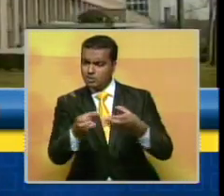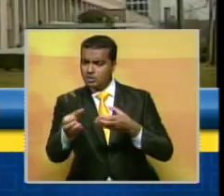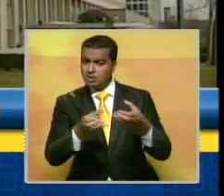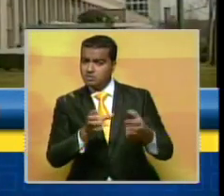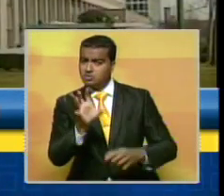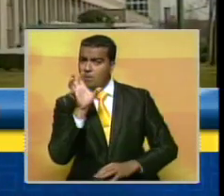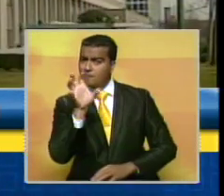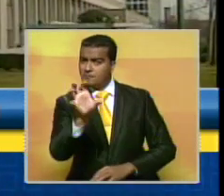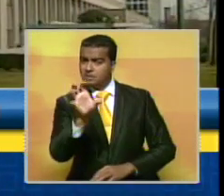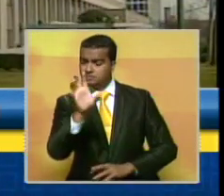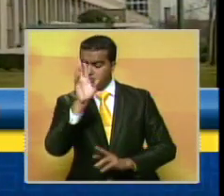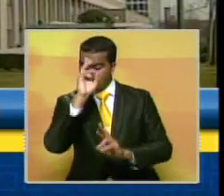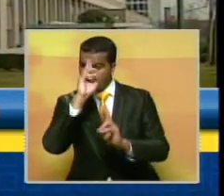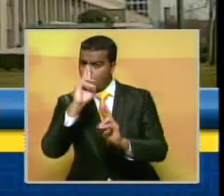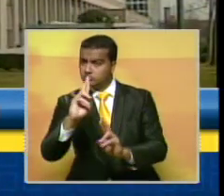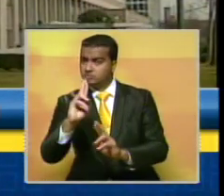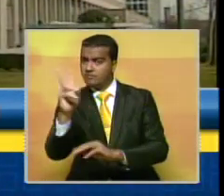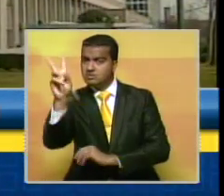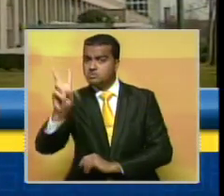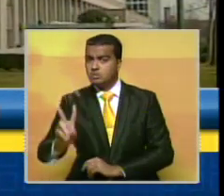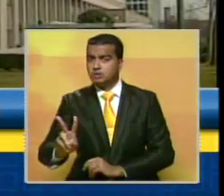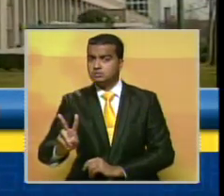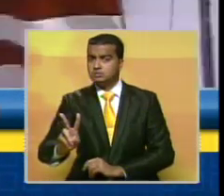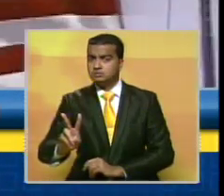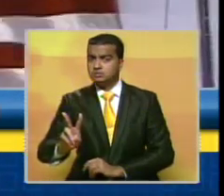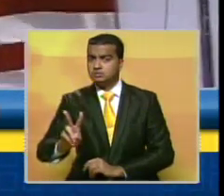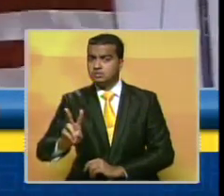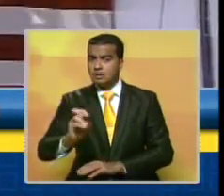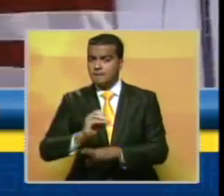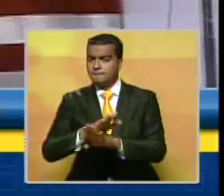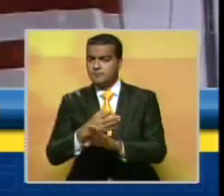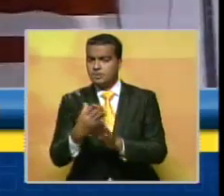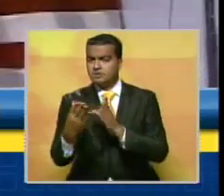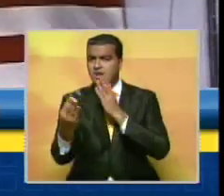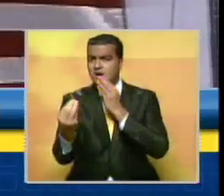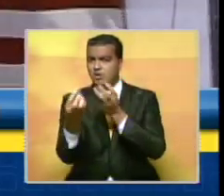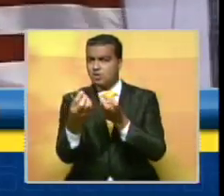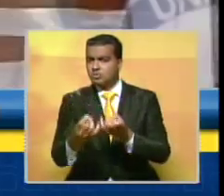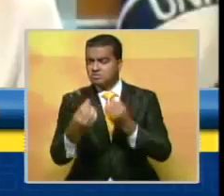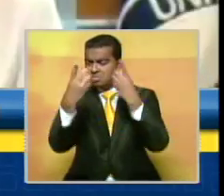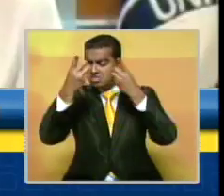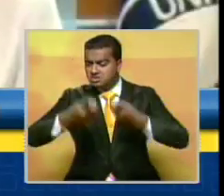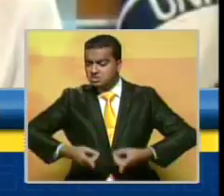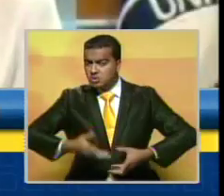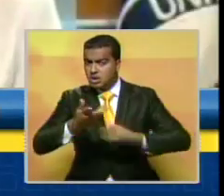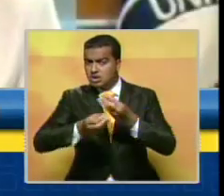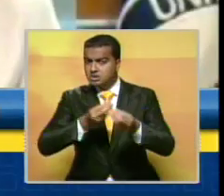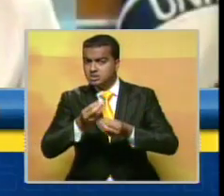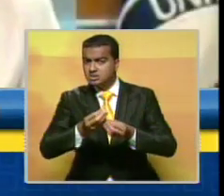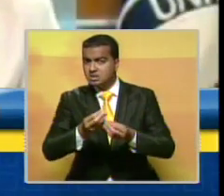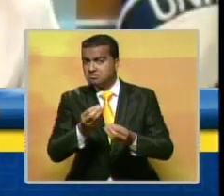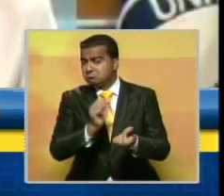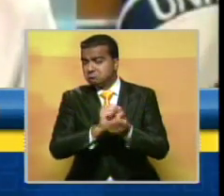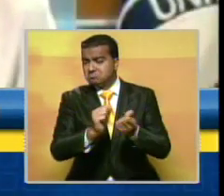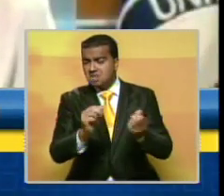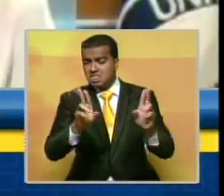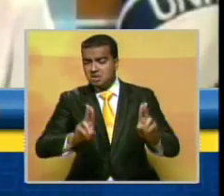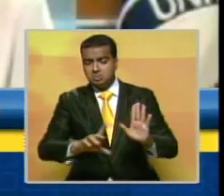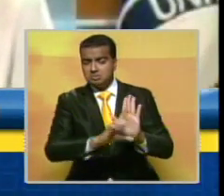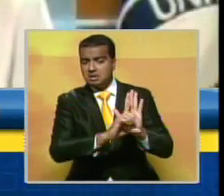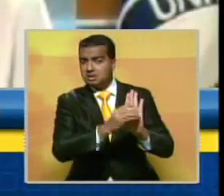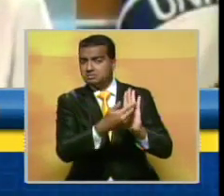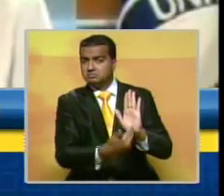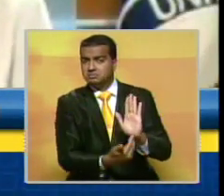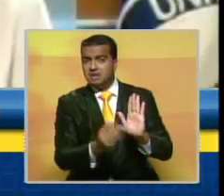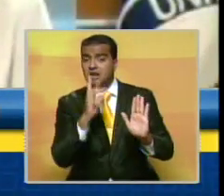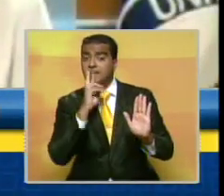país contempla responder al gobierno venezolano por la medida diplomática que a su juicio fue tomada sin fundamentos. Aseguró que la